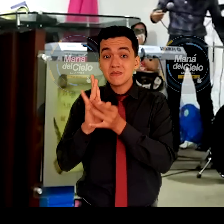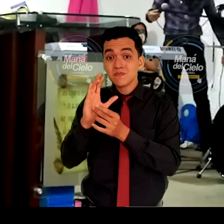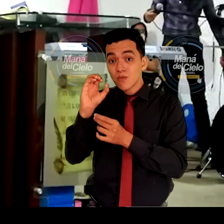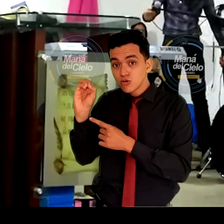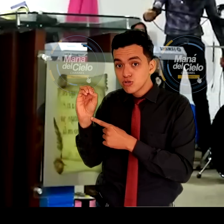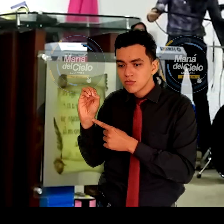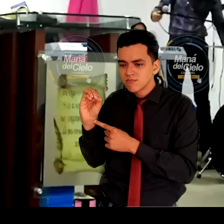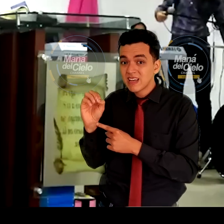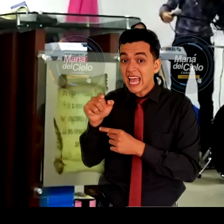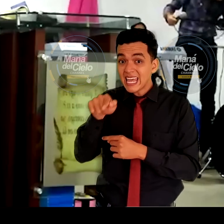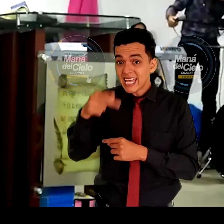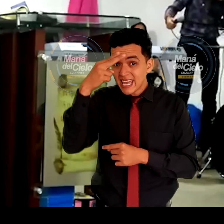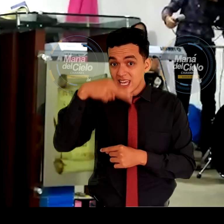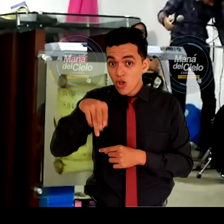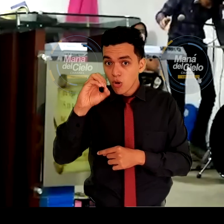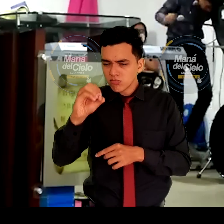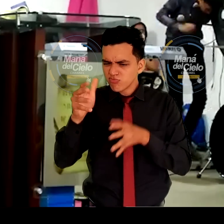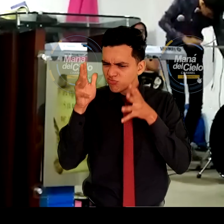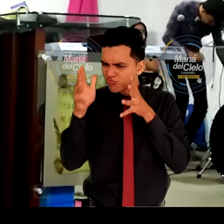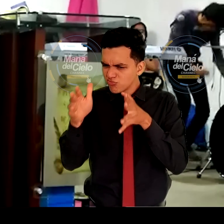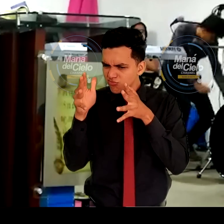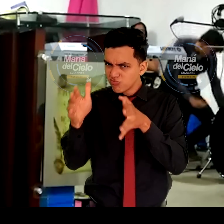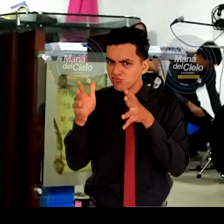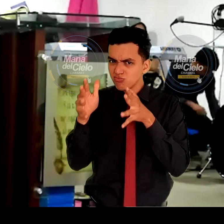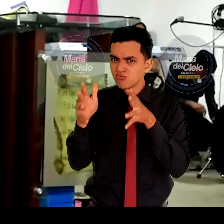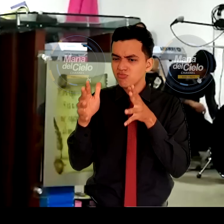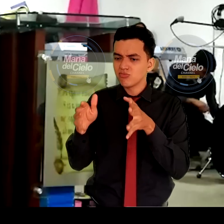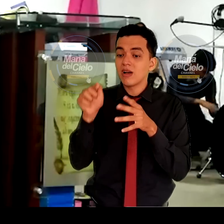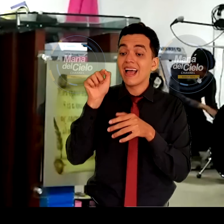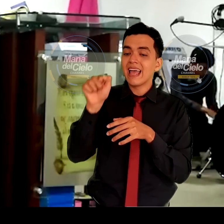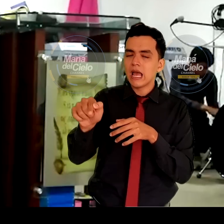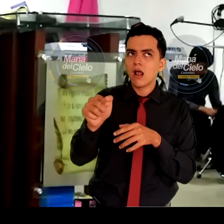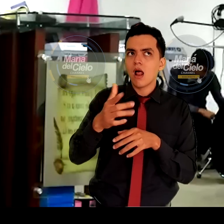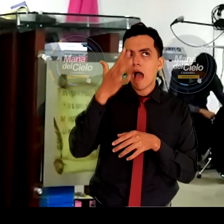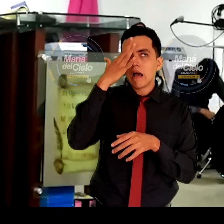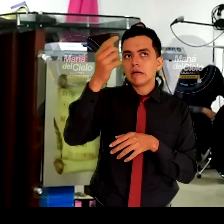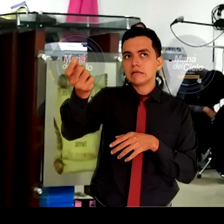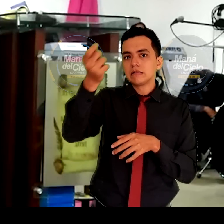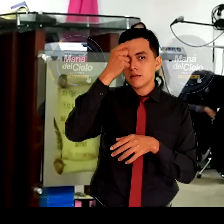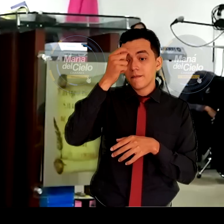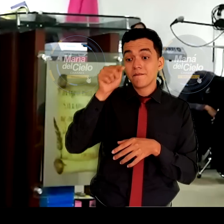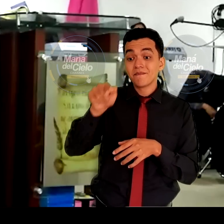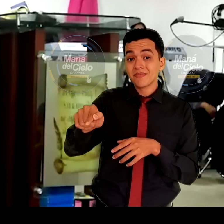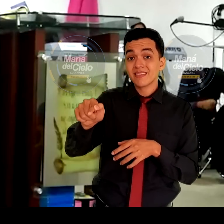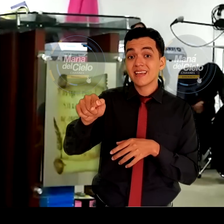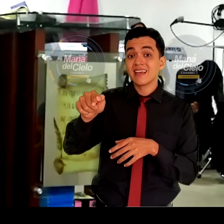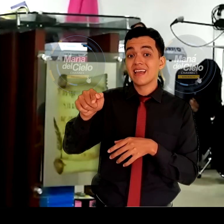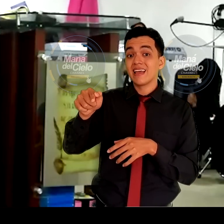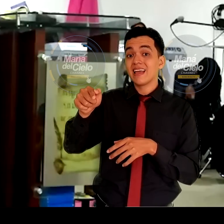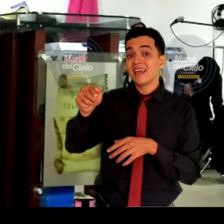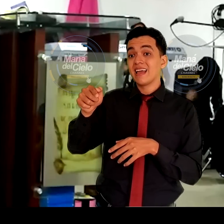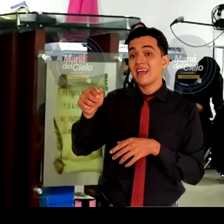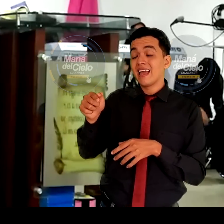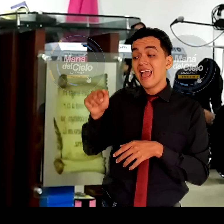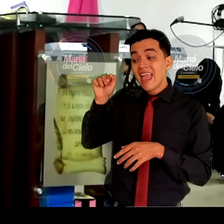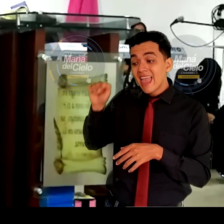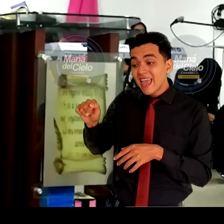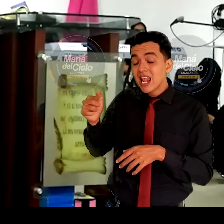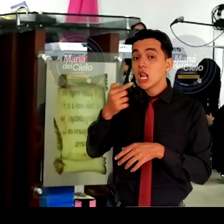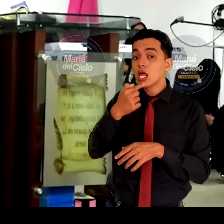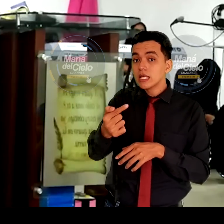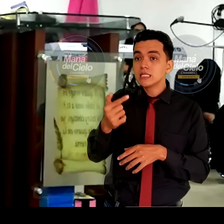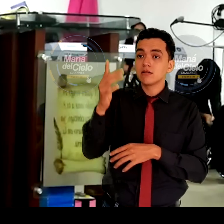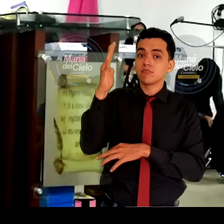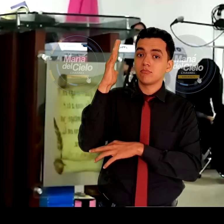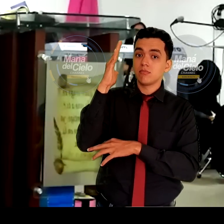varón el Salmo 23, y ese muchacho jamás podrá olvidar. Y él lo dice por donde Dios le permite llevarlo